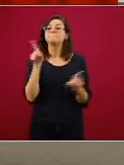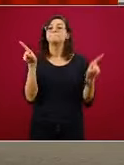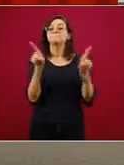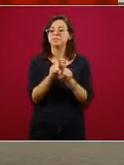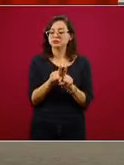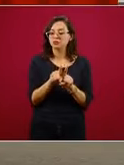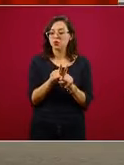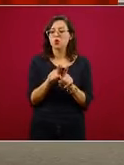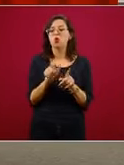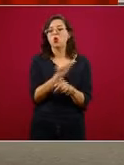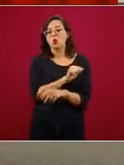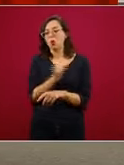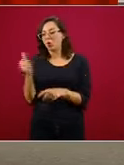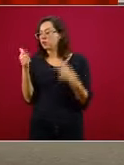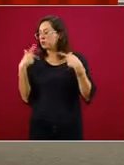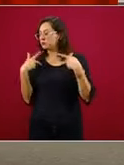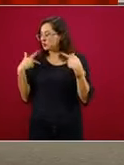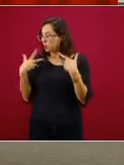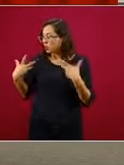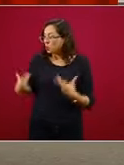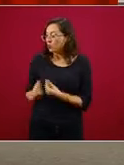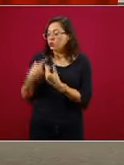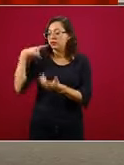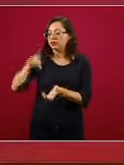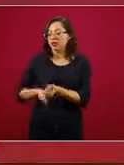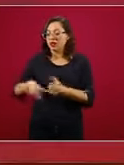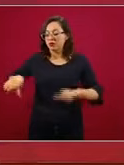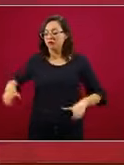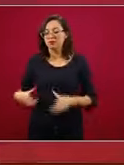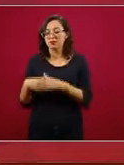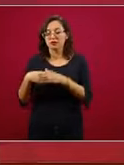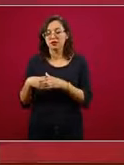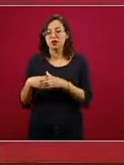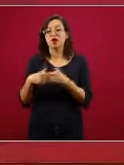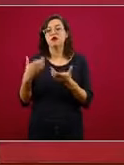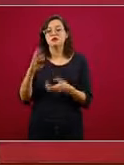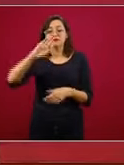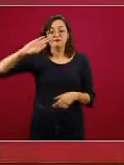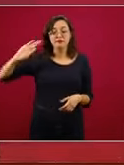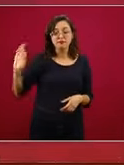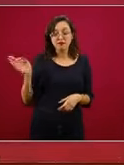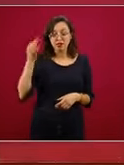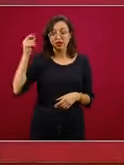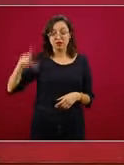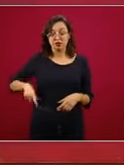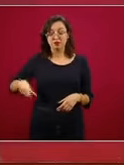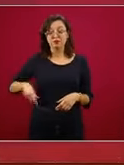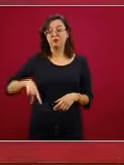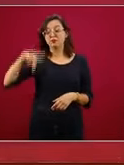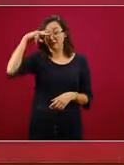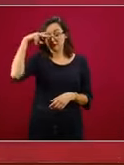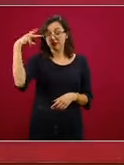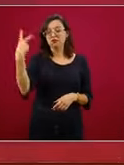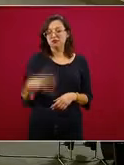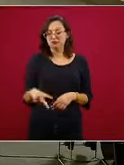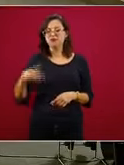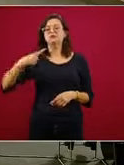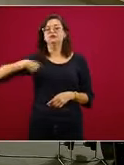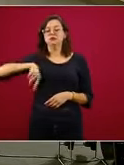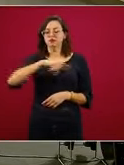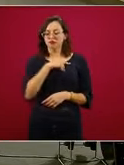movilizar otros recursos de trabajo comunitario. Del nivel federal, del Gobierno de México, estamos echando